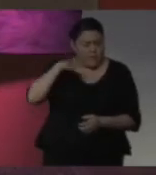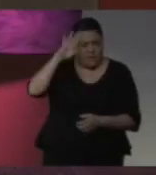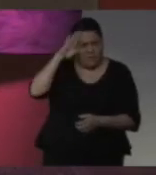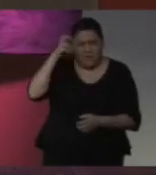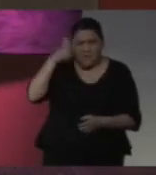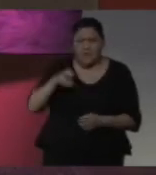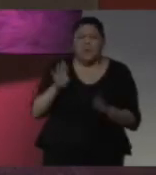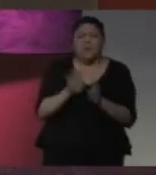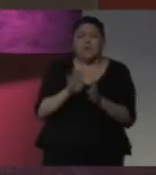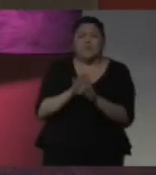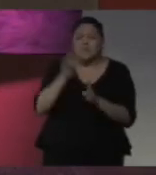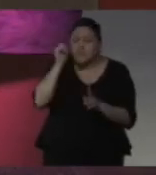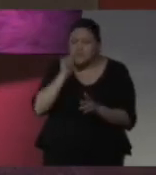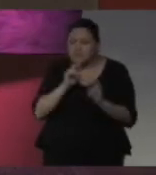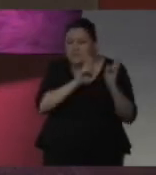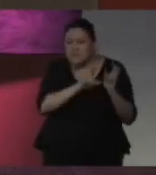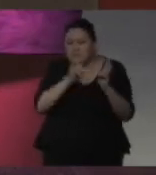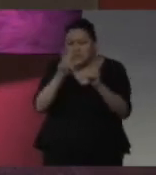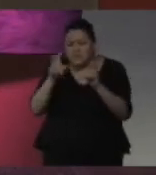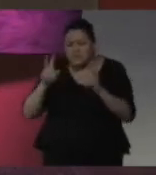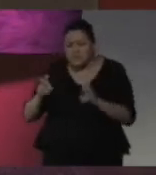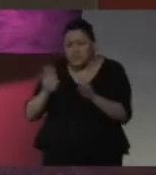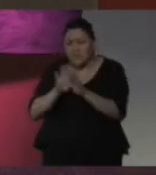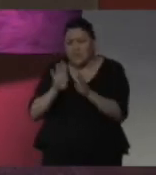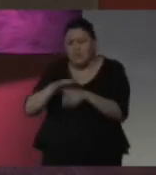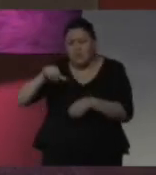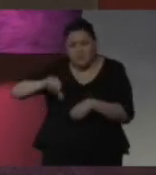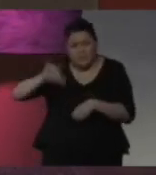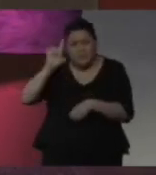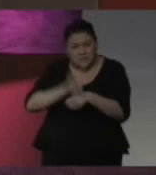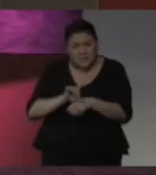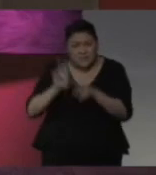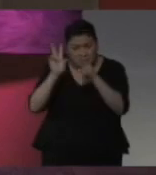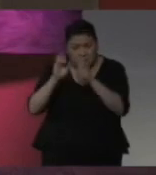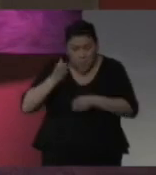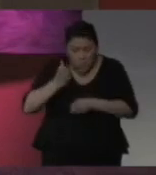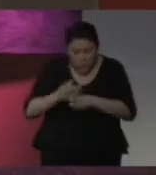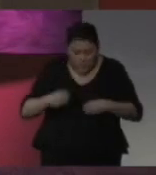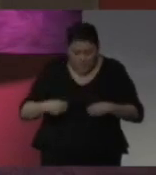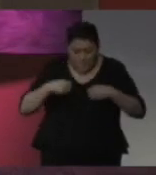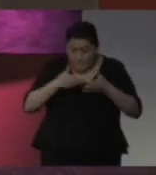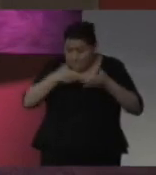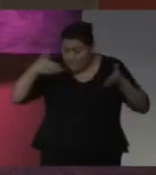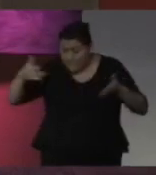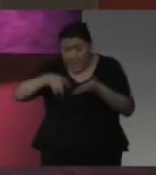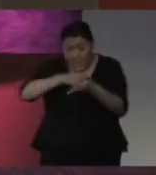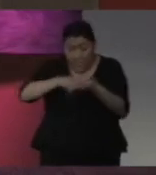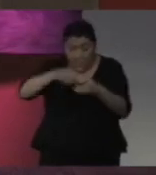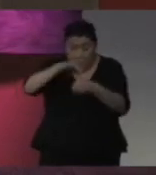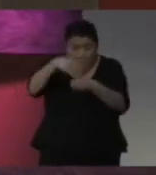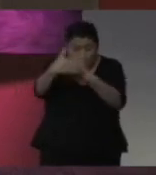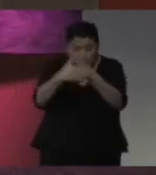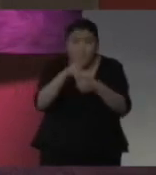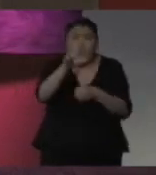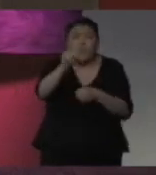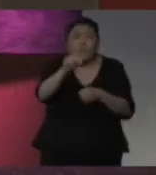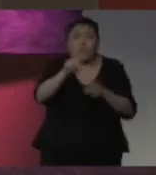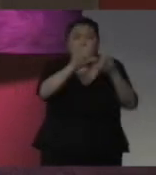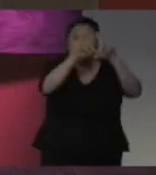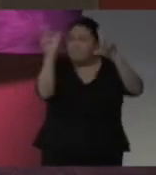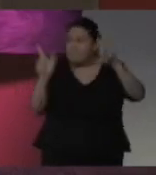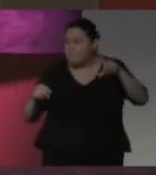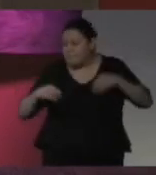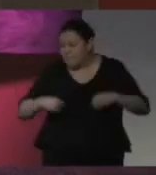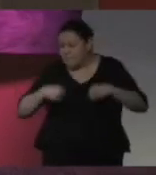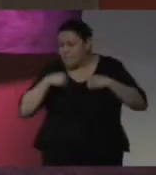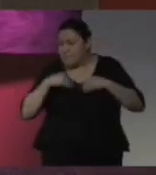pensado desde los márgenes. Son preguntas obligatorias el día de hoy que no tienen que ver con el momento histórico político, sino con el momento histórico nacional de